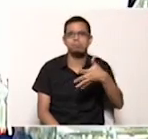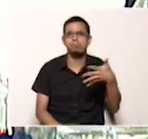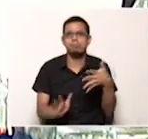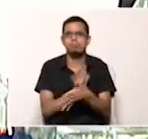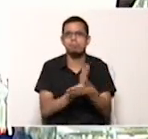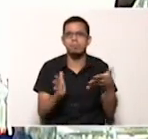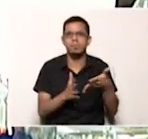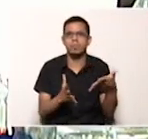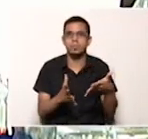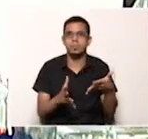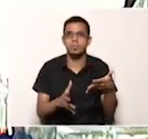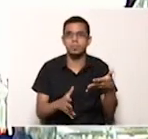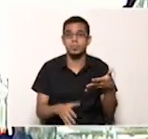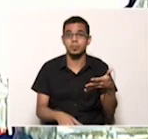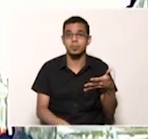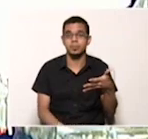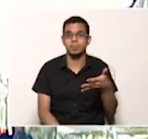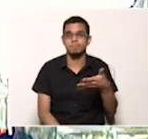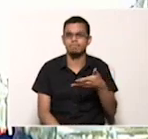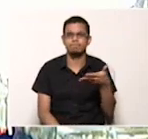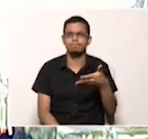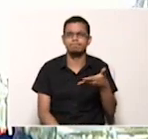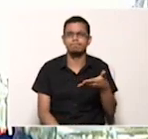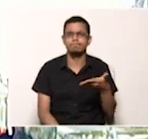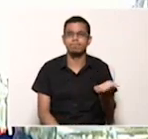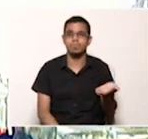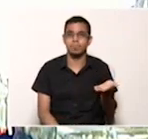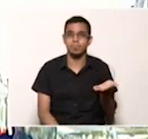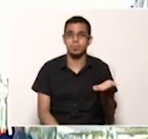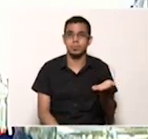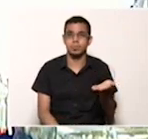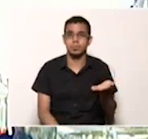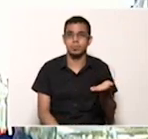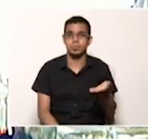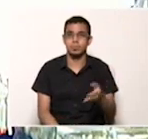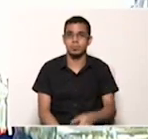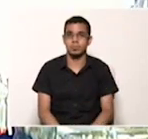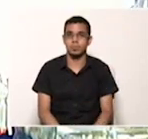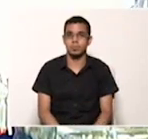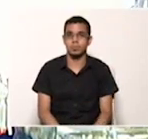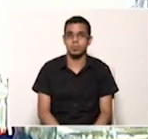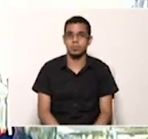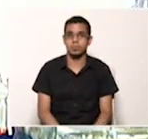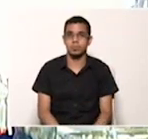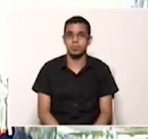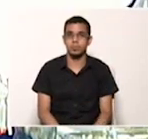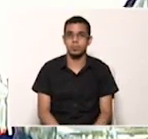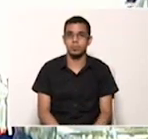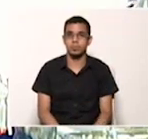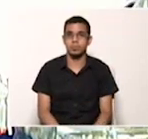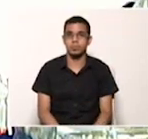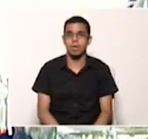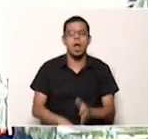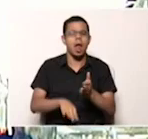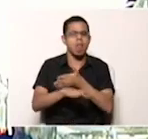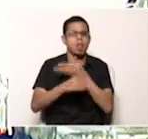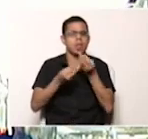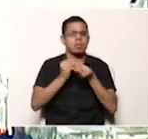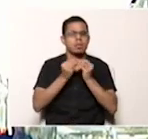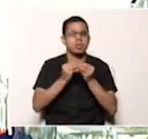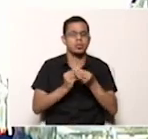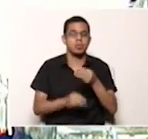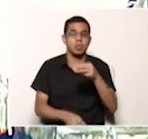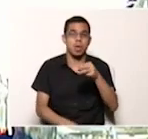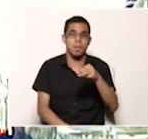termómetro tiene, los más antiguos, eran de mercurio.